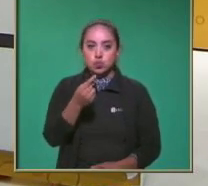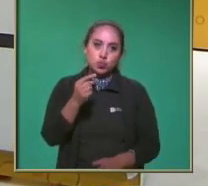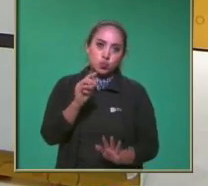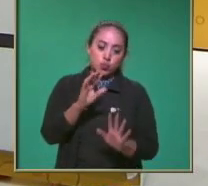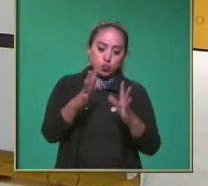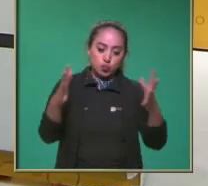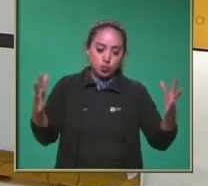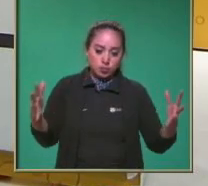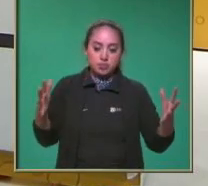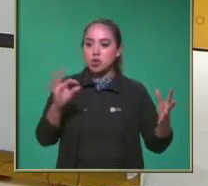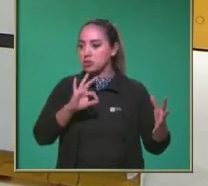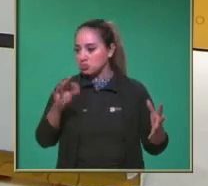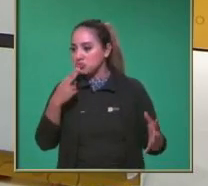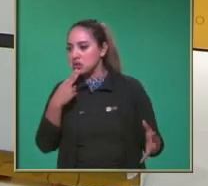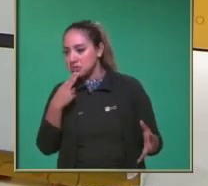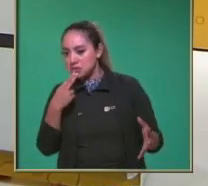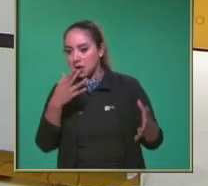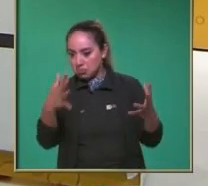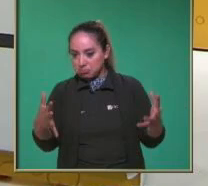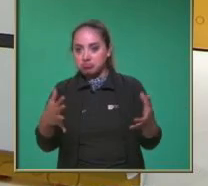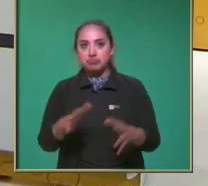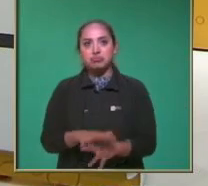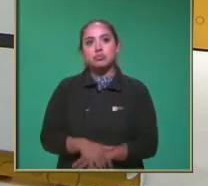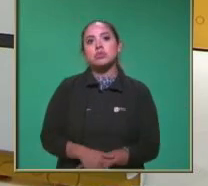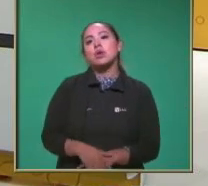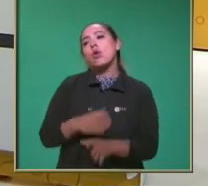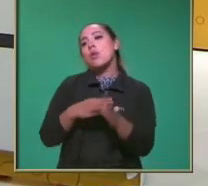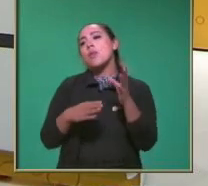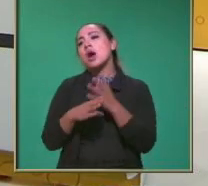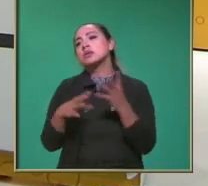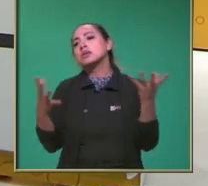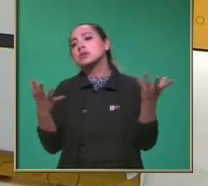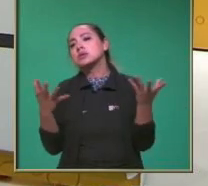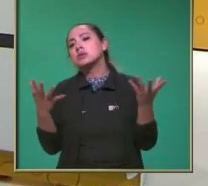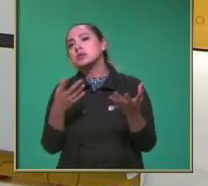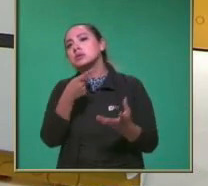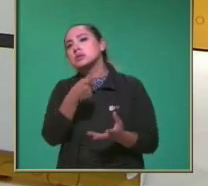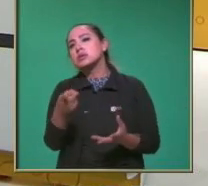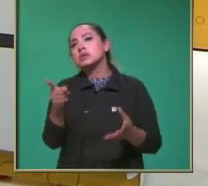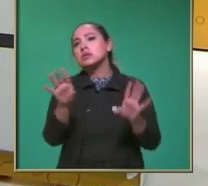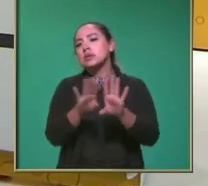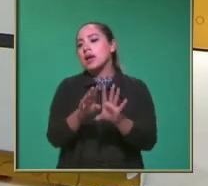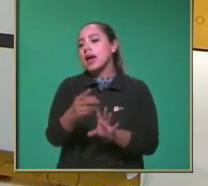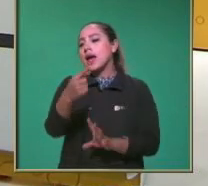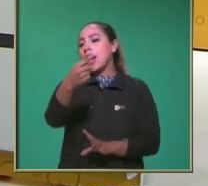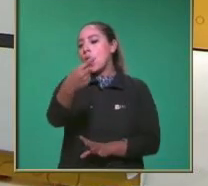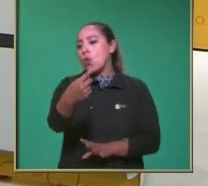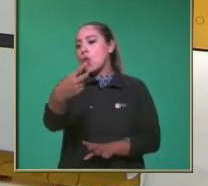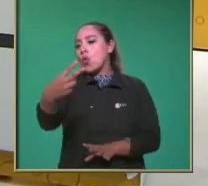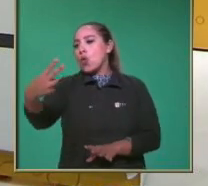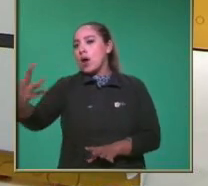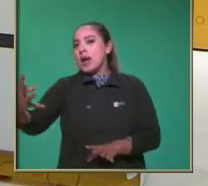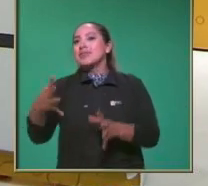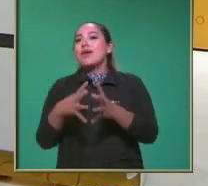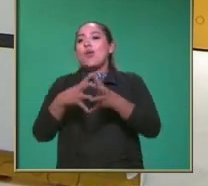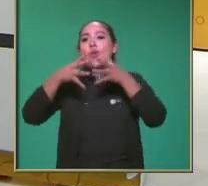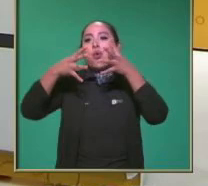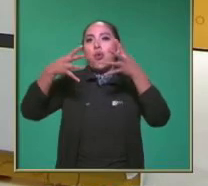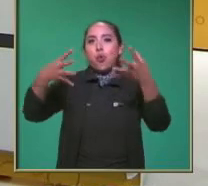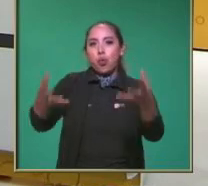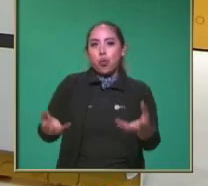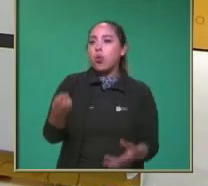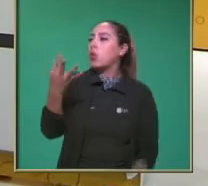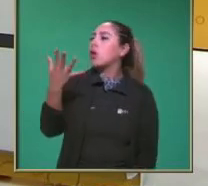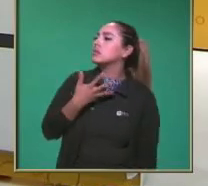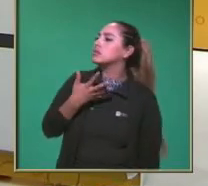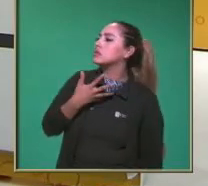actividades. ¿Cómo lo vamos a usar en esta actividad? Pues cada uno de estas cuentas representa los globos del señor. ¿Y cuántos globos